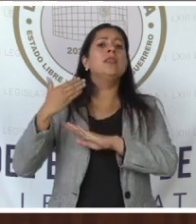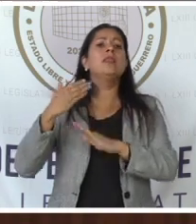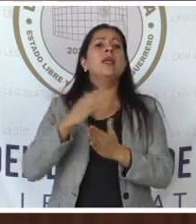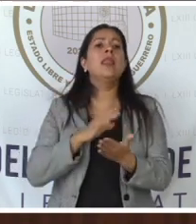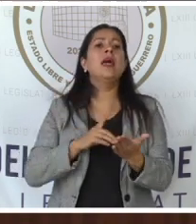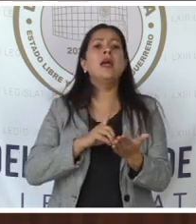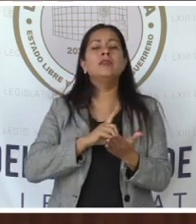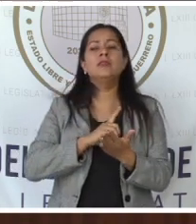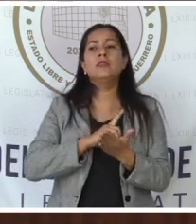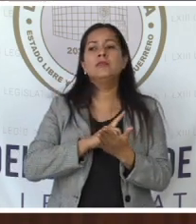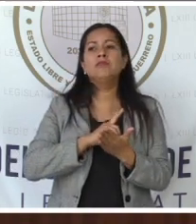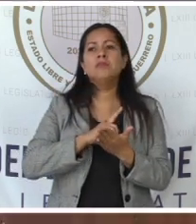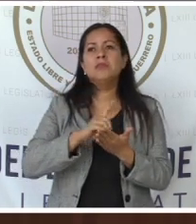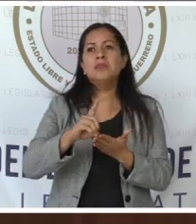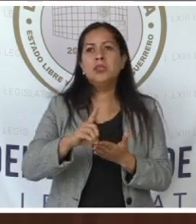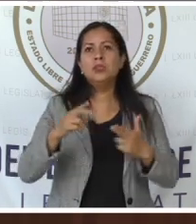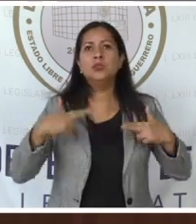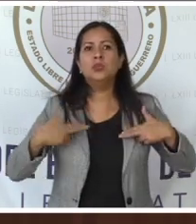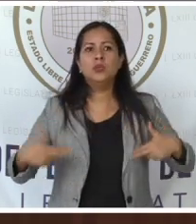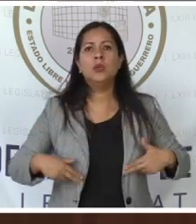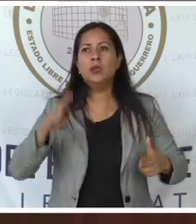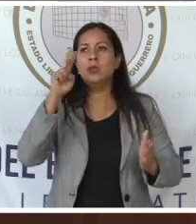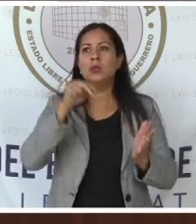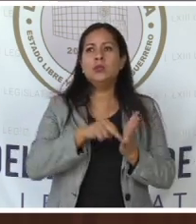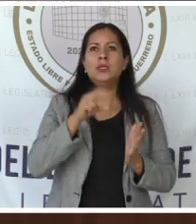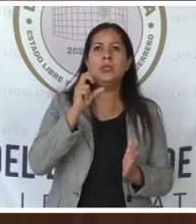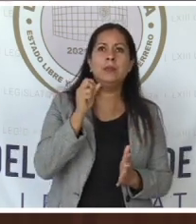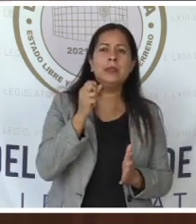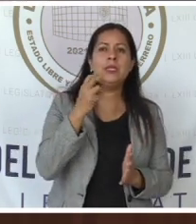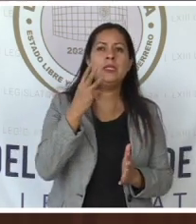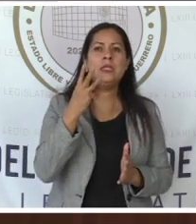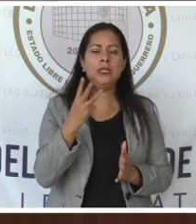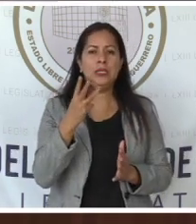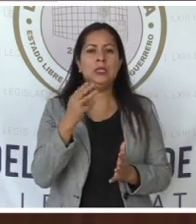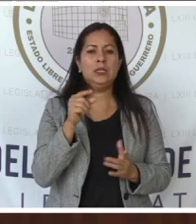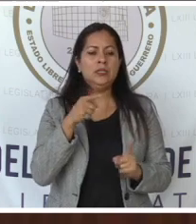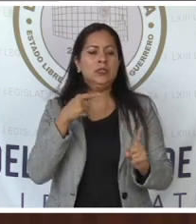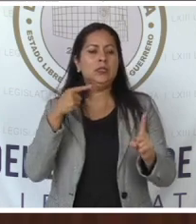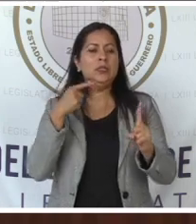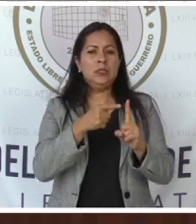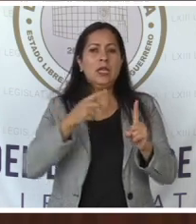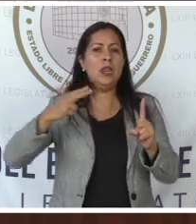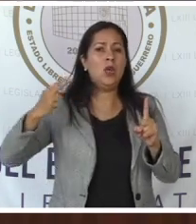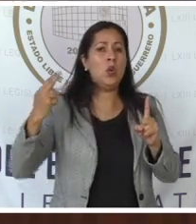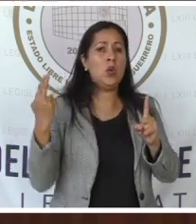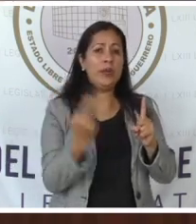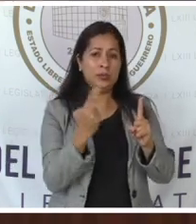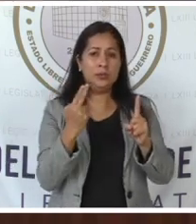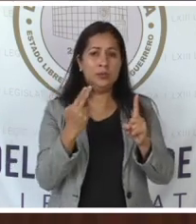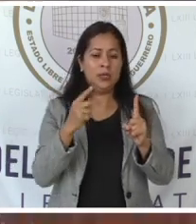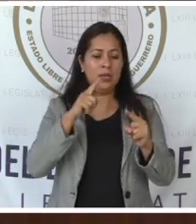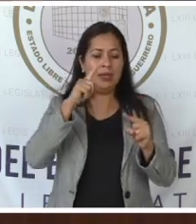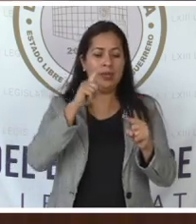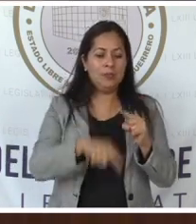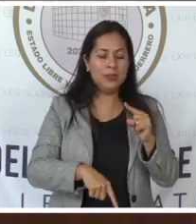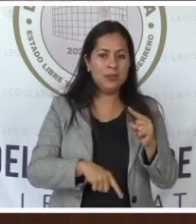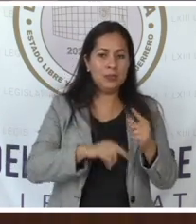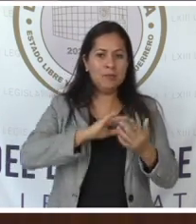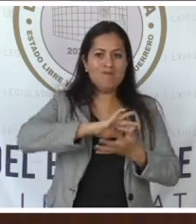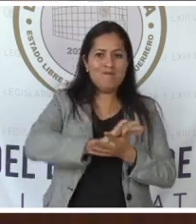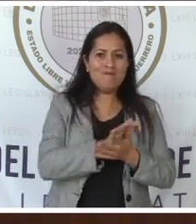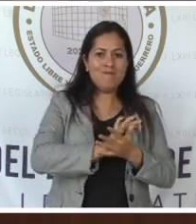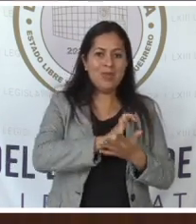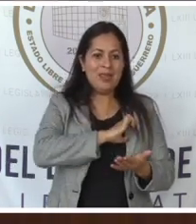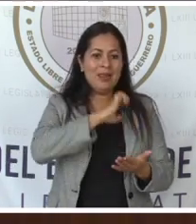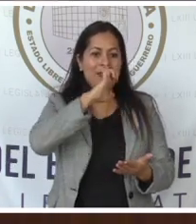de los Derechos Humanos, en el 2023 se centra en la urgencia de combatir el racismo y